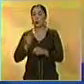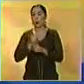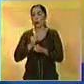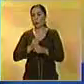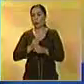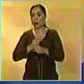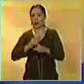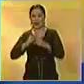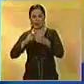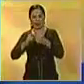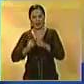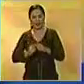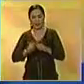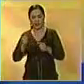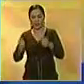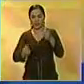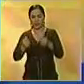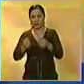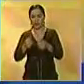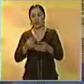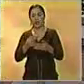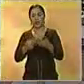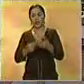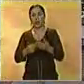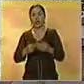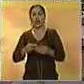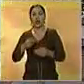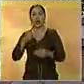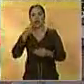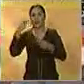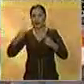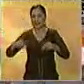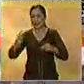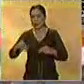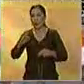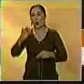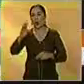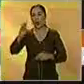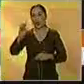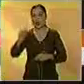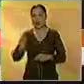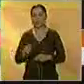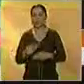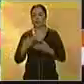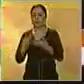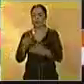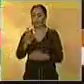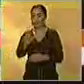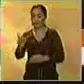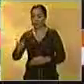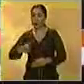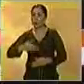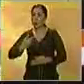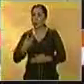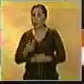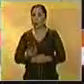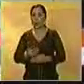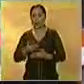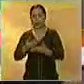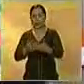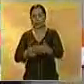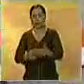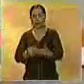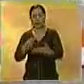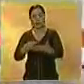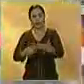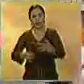matriculación de vehículos en las instalaciones de la Rinconada. El operativo tiene como finalidad brindar a los usuarios la oportunidad de ponerse al día con